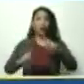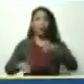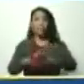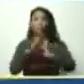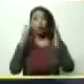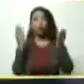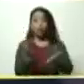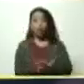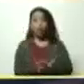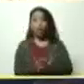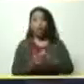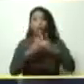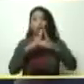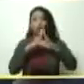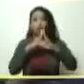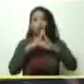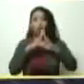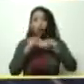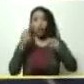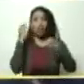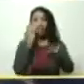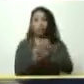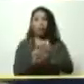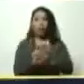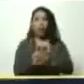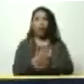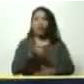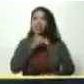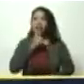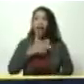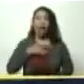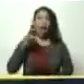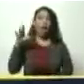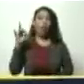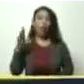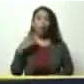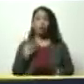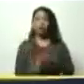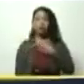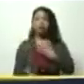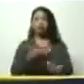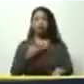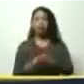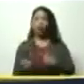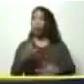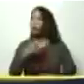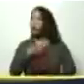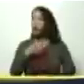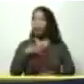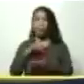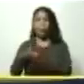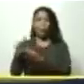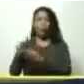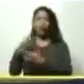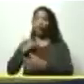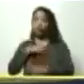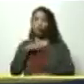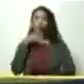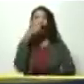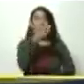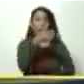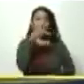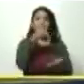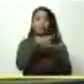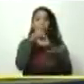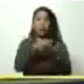mundo de todas todas duélale a quien le duela no nos pueden sacar tenemos que estar allí somos